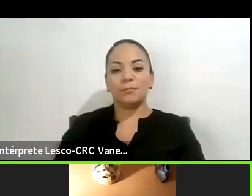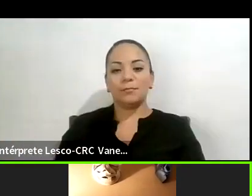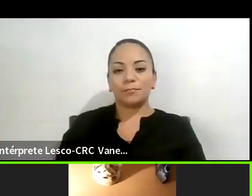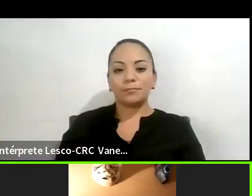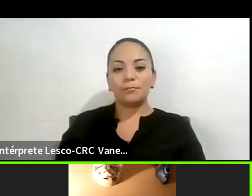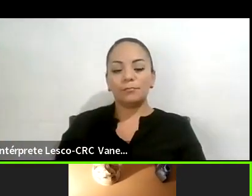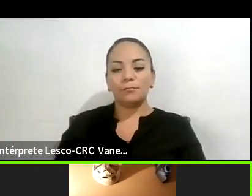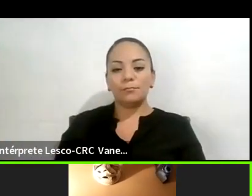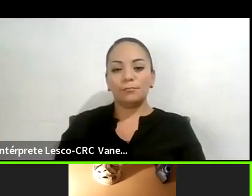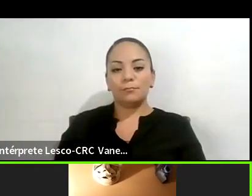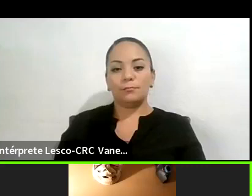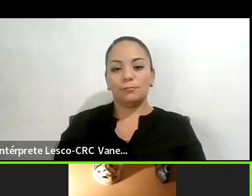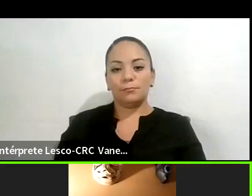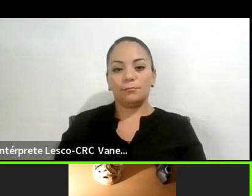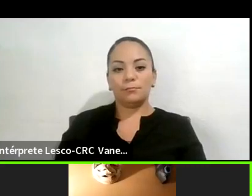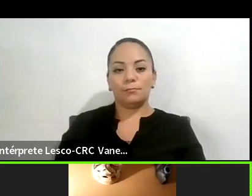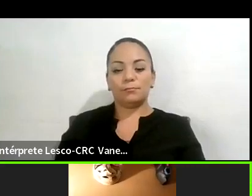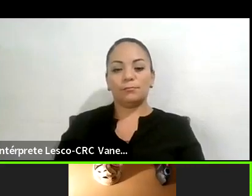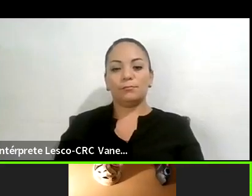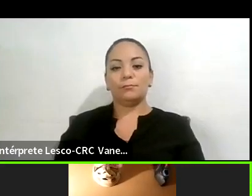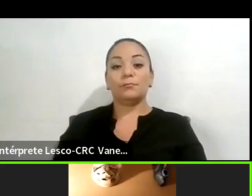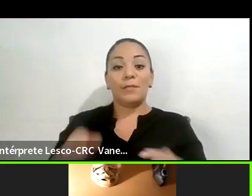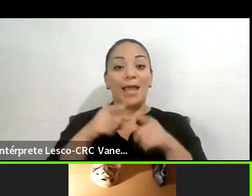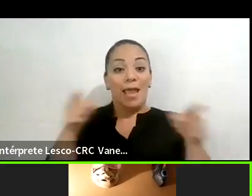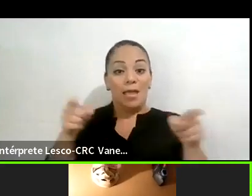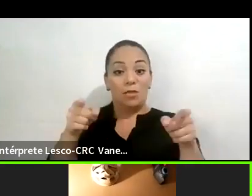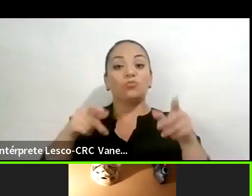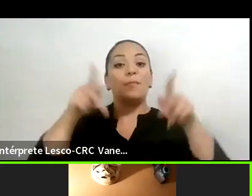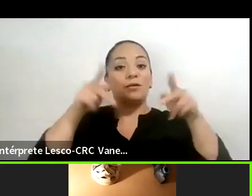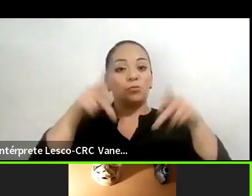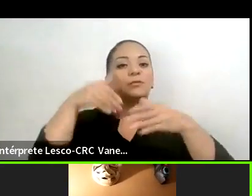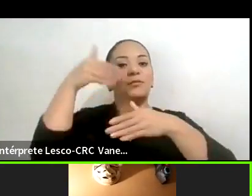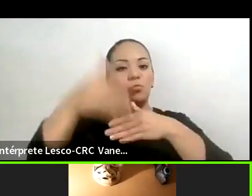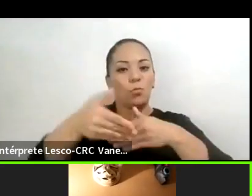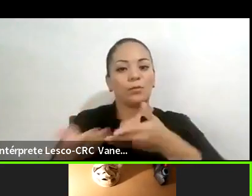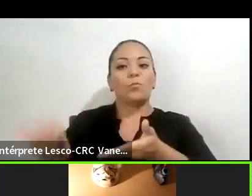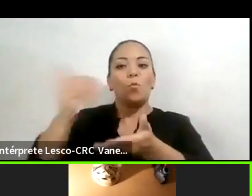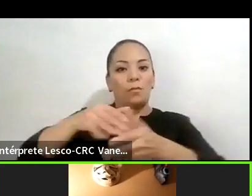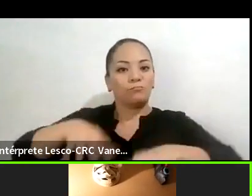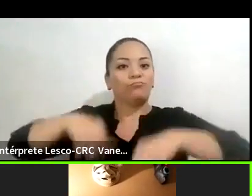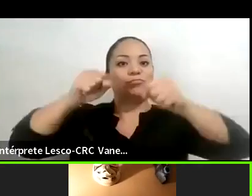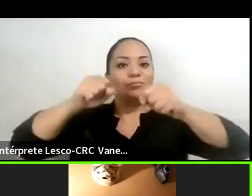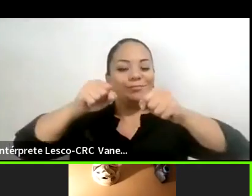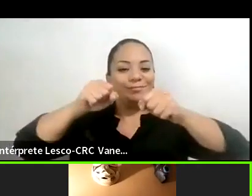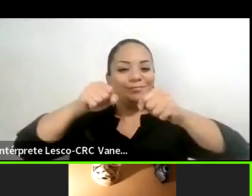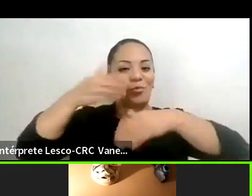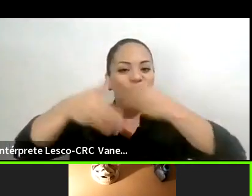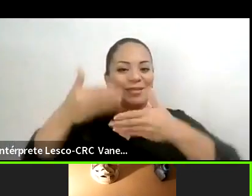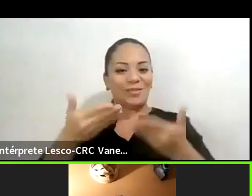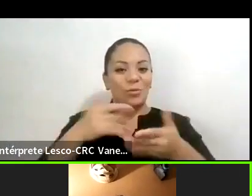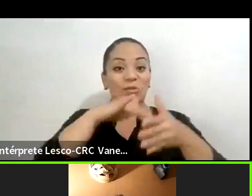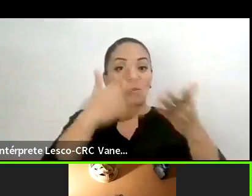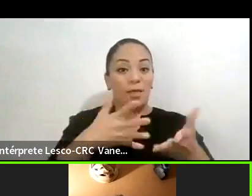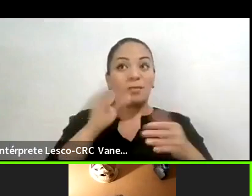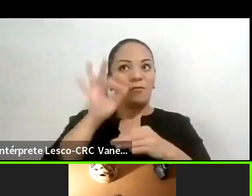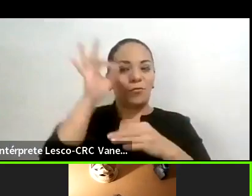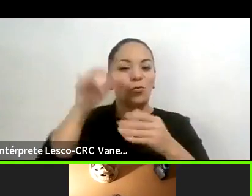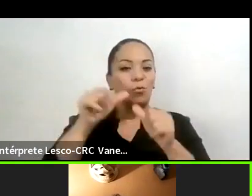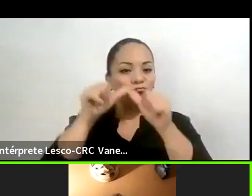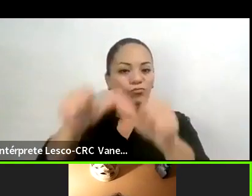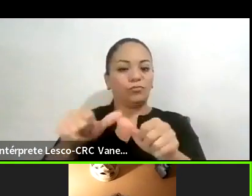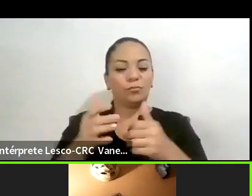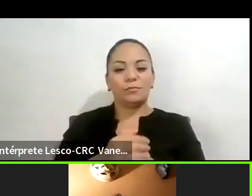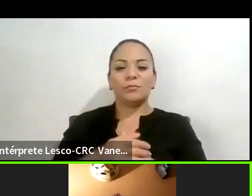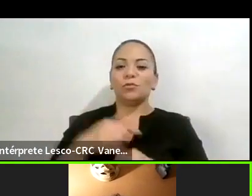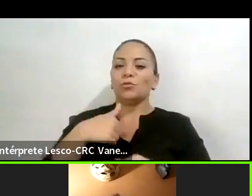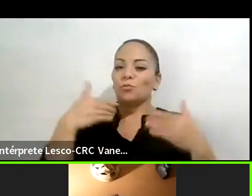Finalmente, ellos son las personas que luego van a retomar este tipo de procesos y les van a dar continuidad. Entonces, muy contento